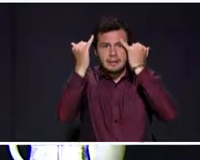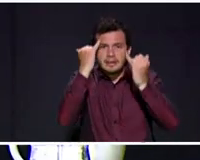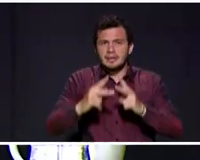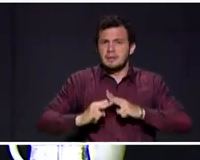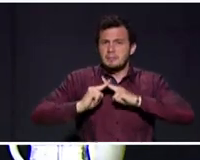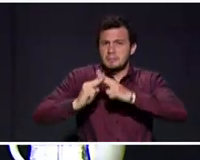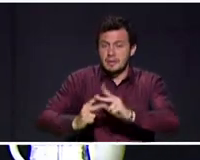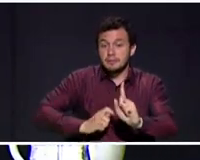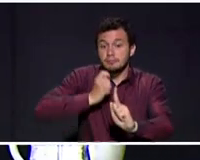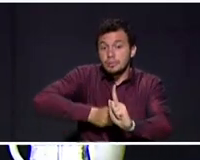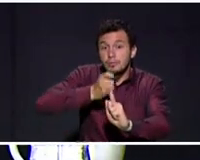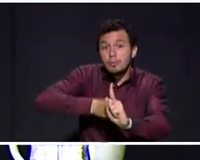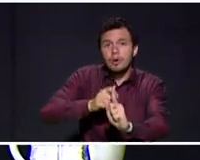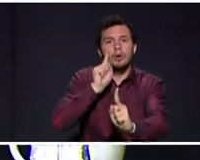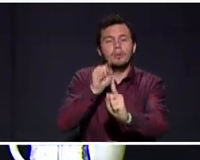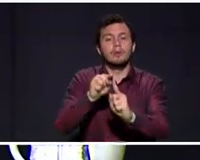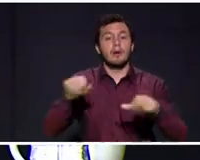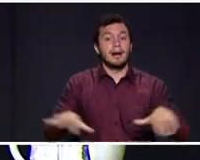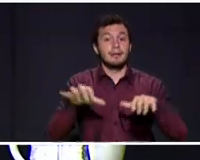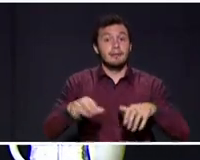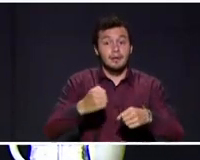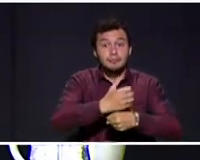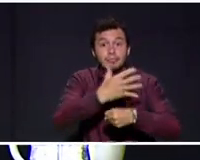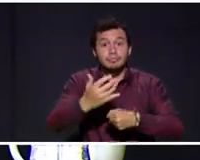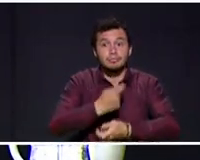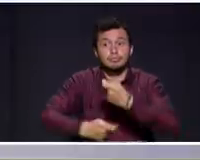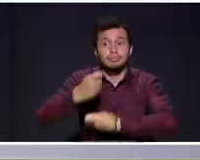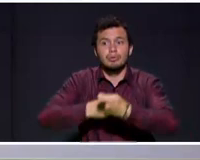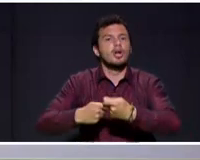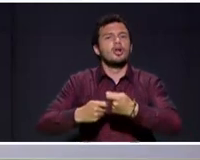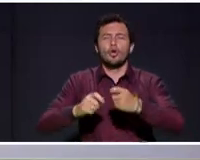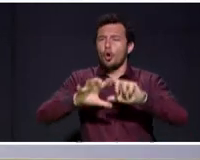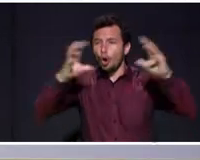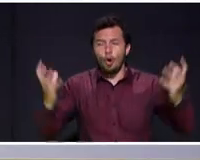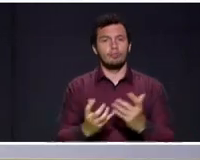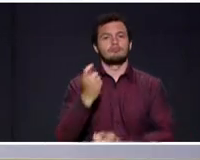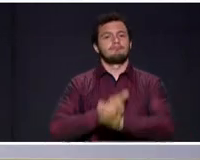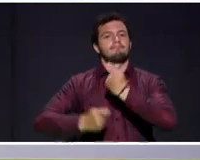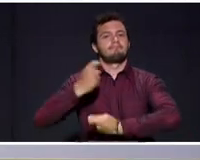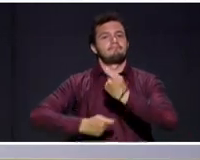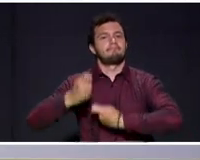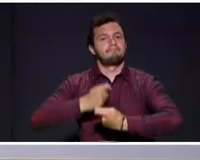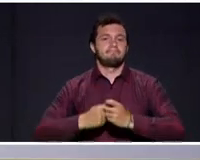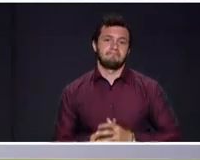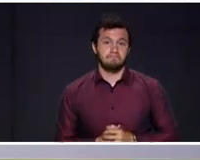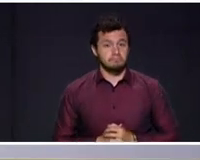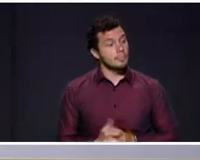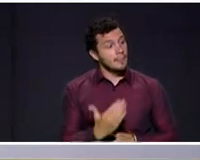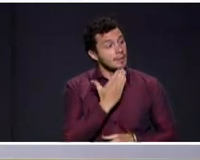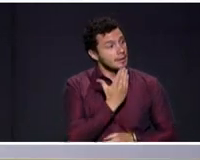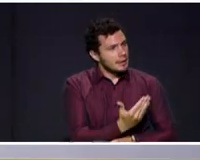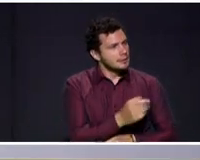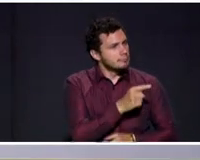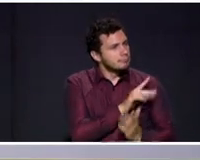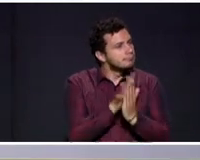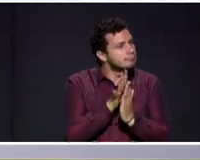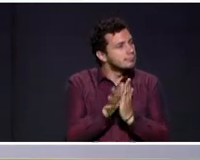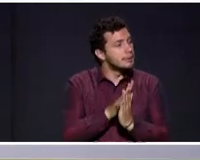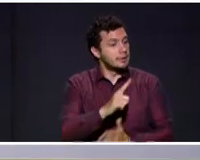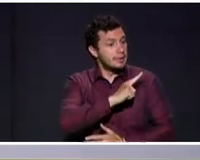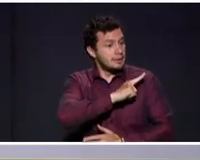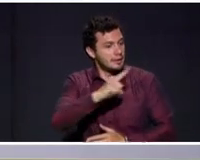productiva y la pusimos en todo el mercado mundial gracias candidato a propósito de eso me llama la atención el tema del liderazgo civil de